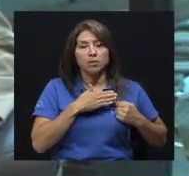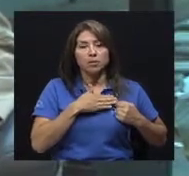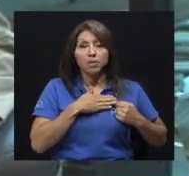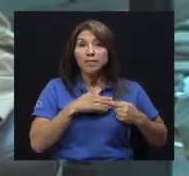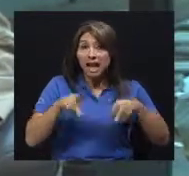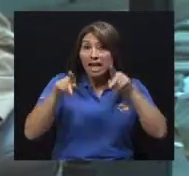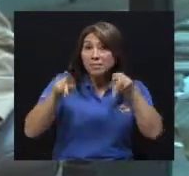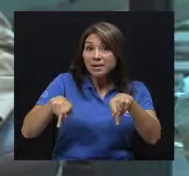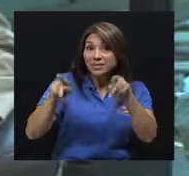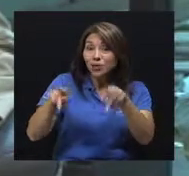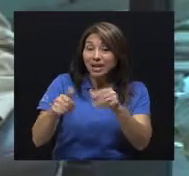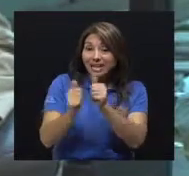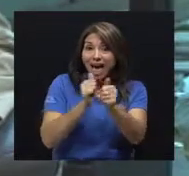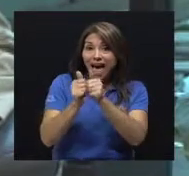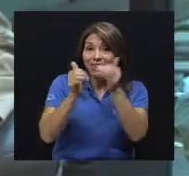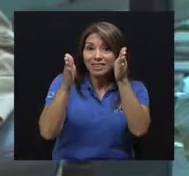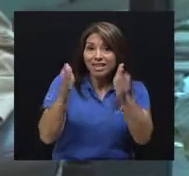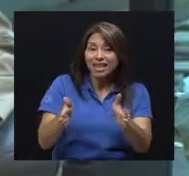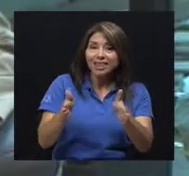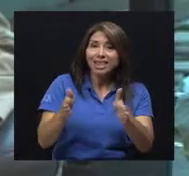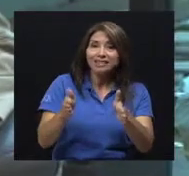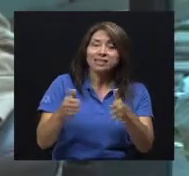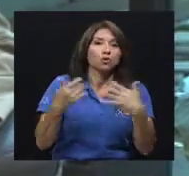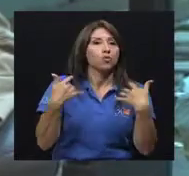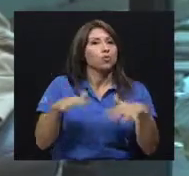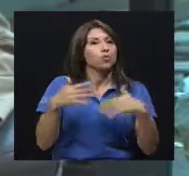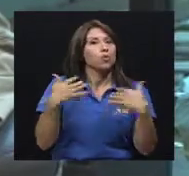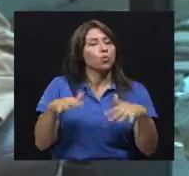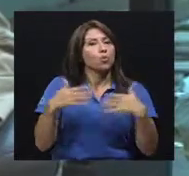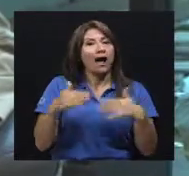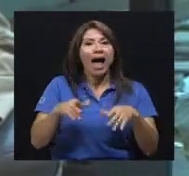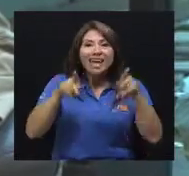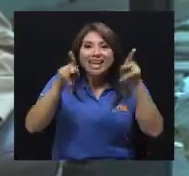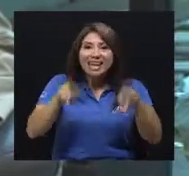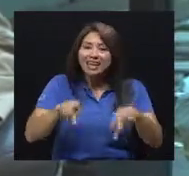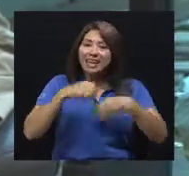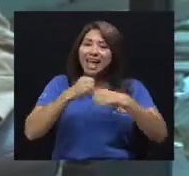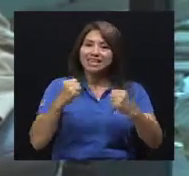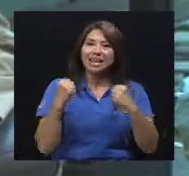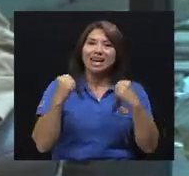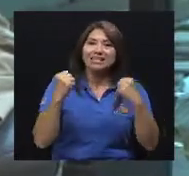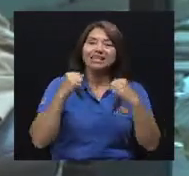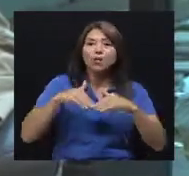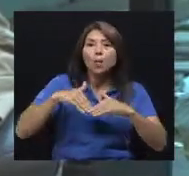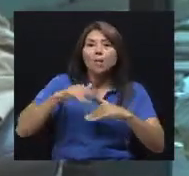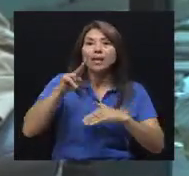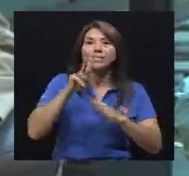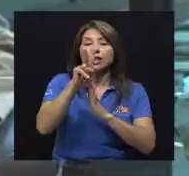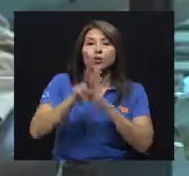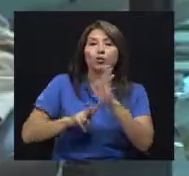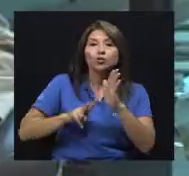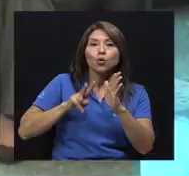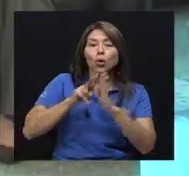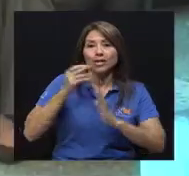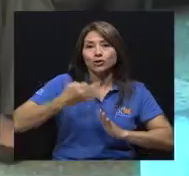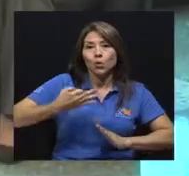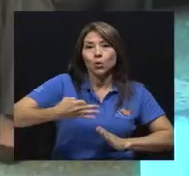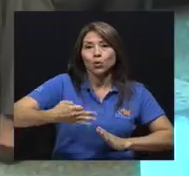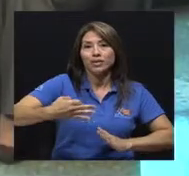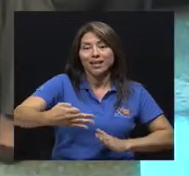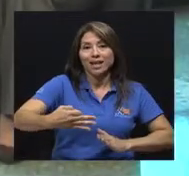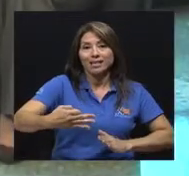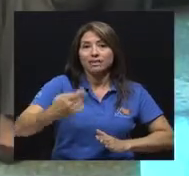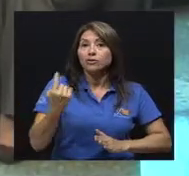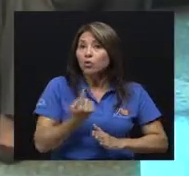por gente de alto rendimiento, es gente que hace ejercicio aeróbico más de 2 horas diarias todos los días y solo descansa un día a